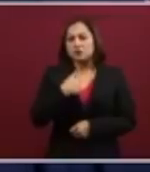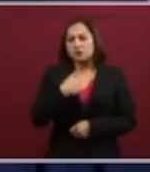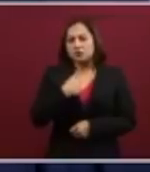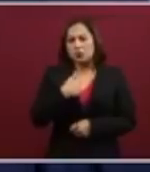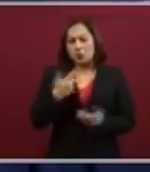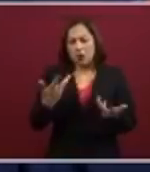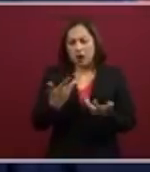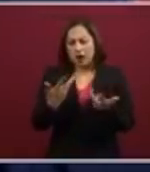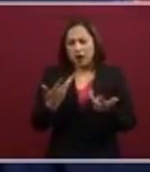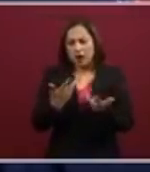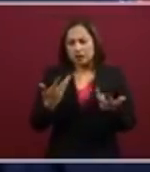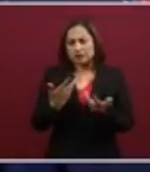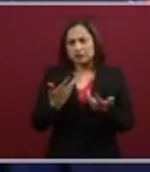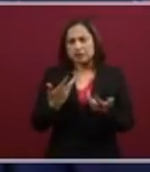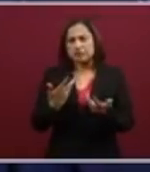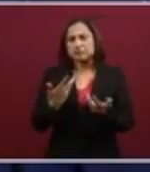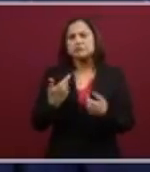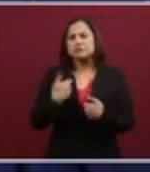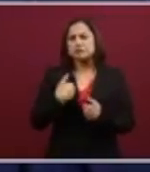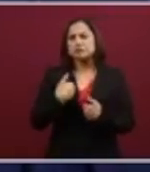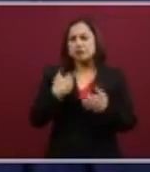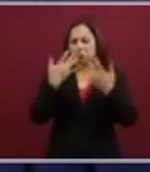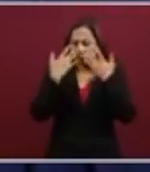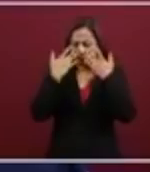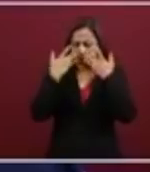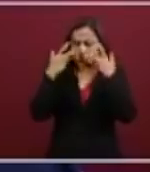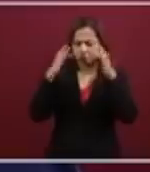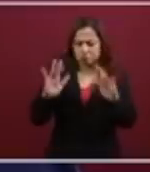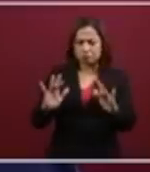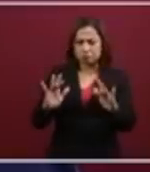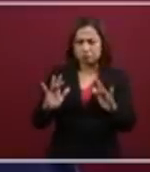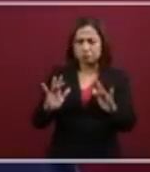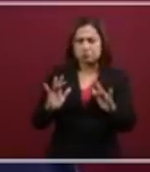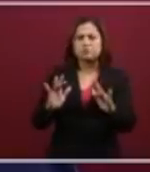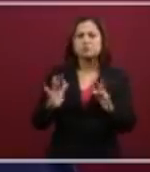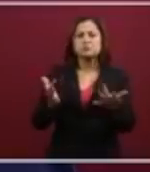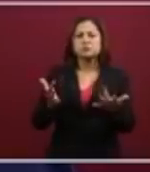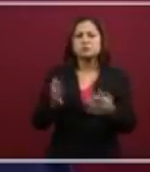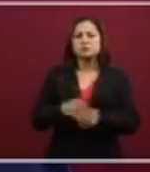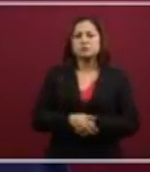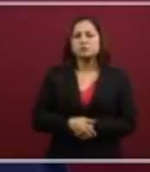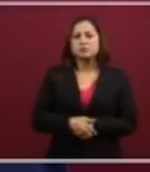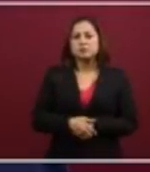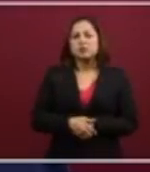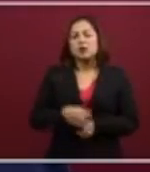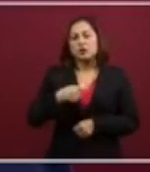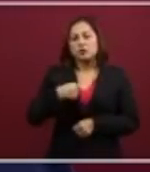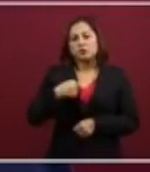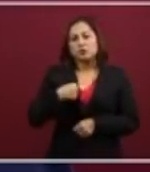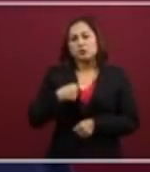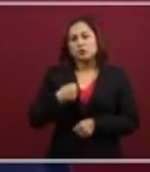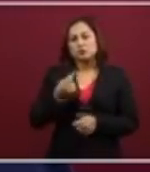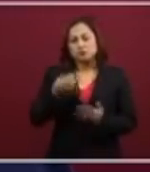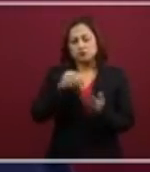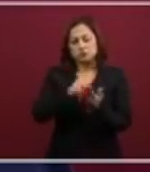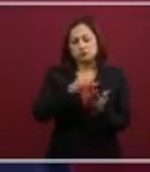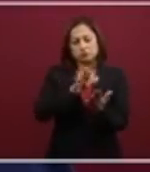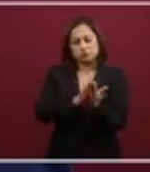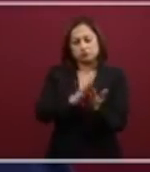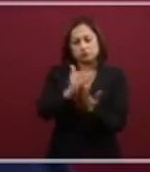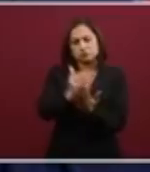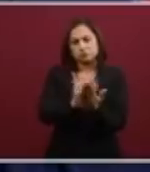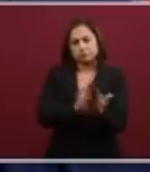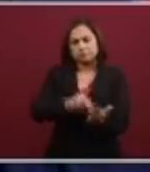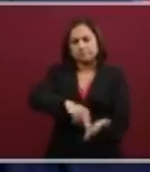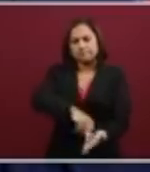esa facultad mediante un decreto. Por otra parte, en el Día